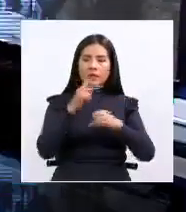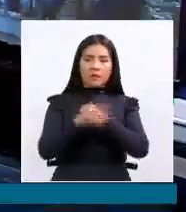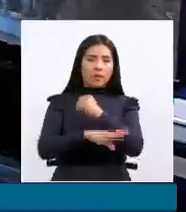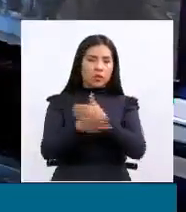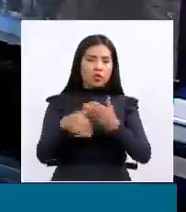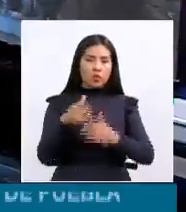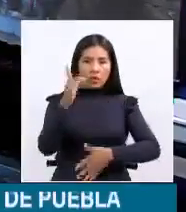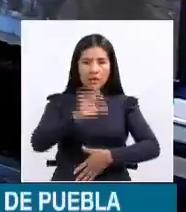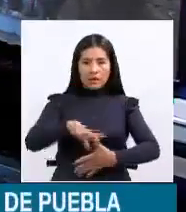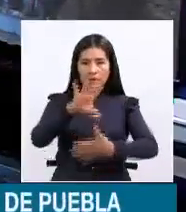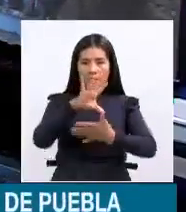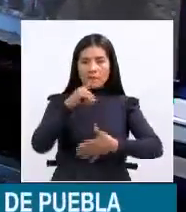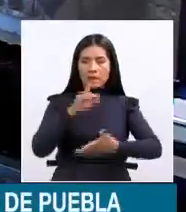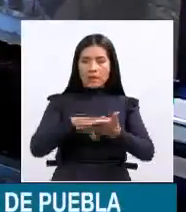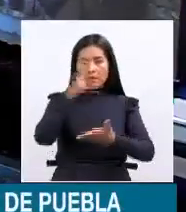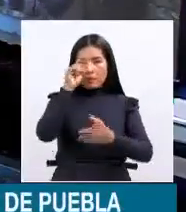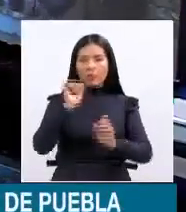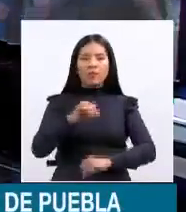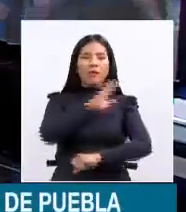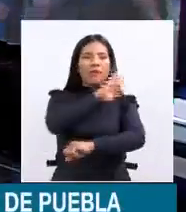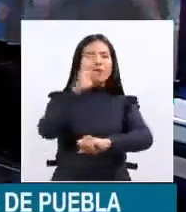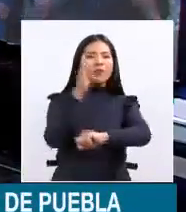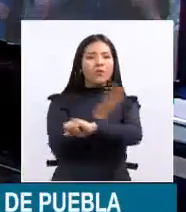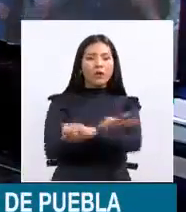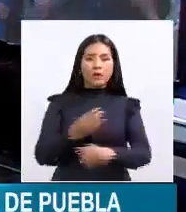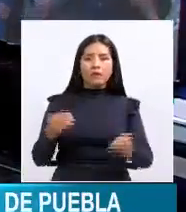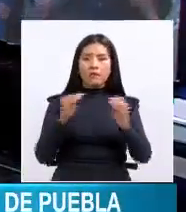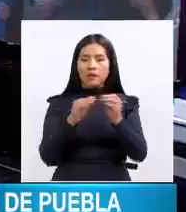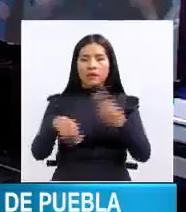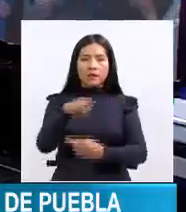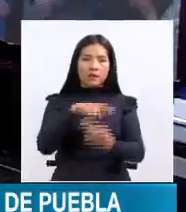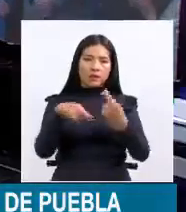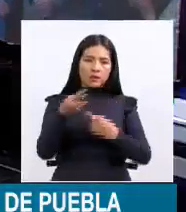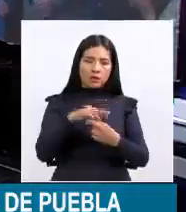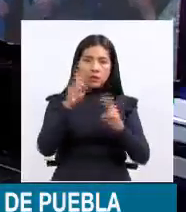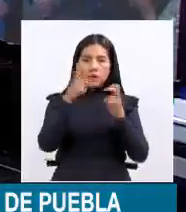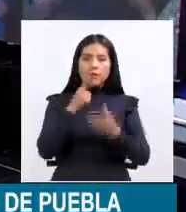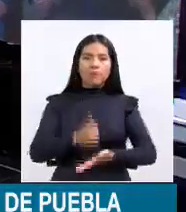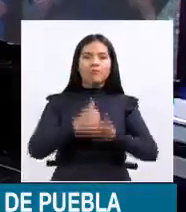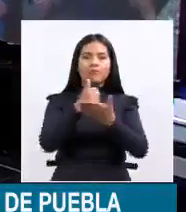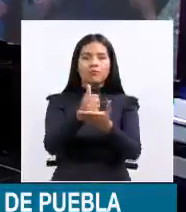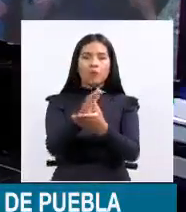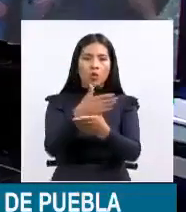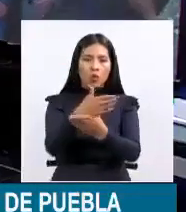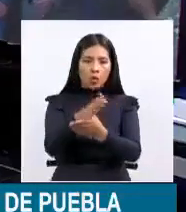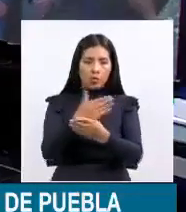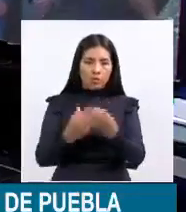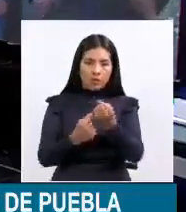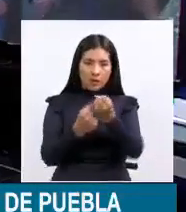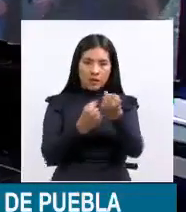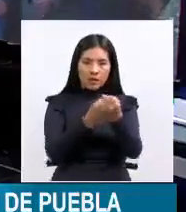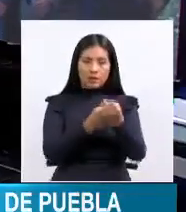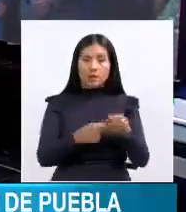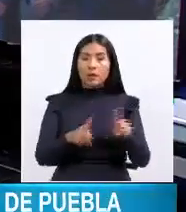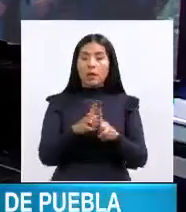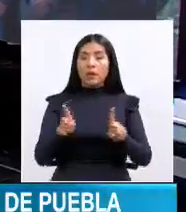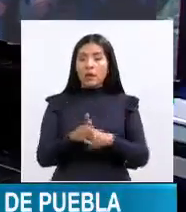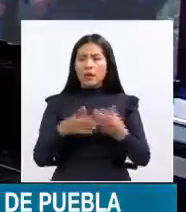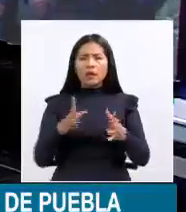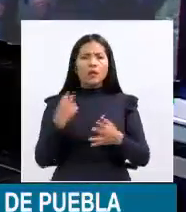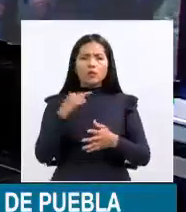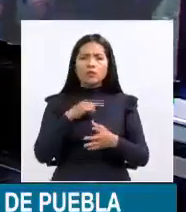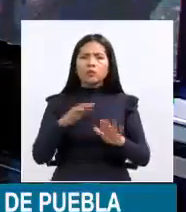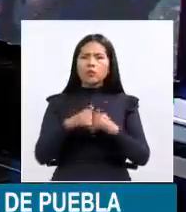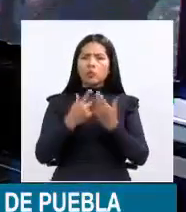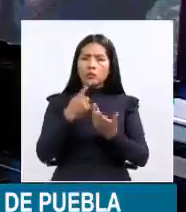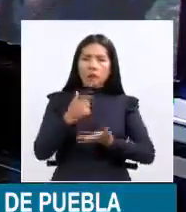permitan reforzar relaciones desde la perspectiva de la cooperación, desde la perspectiva de cómo ayudarnos